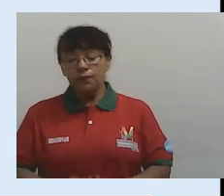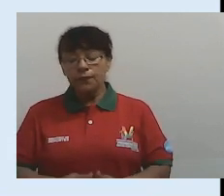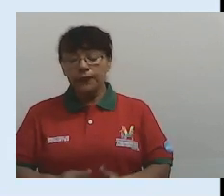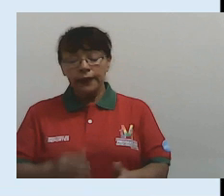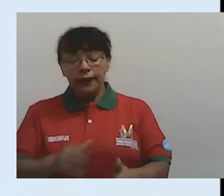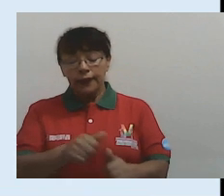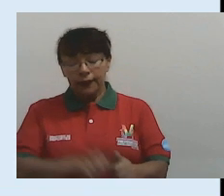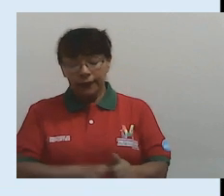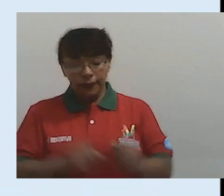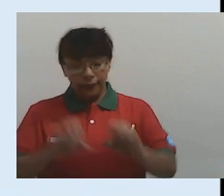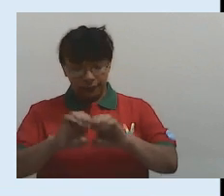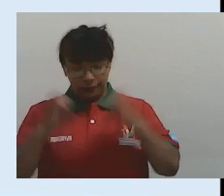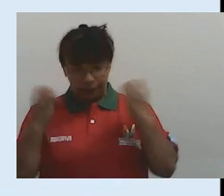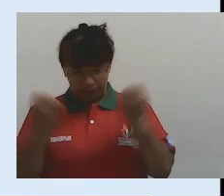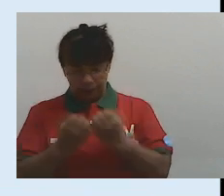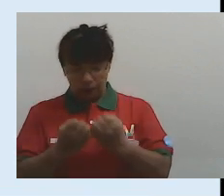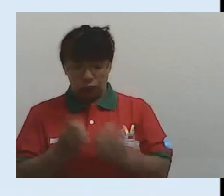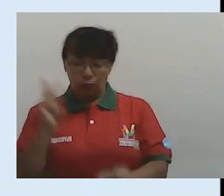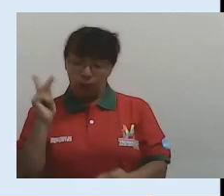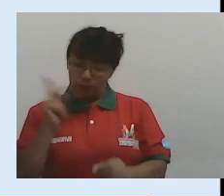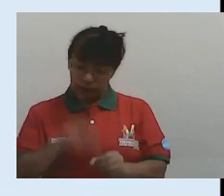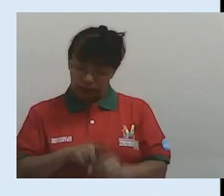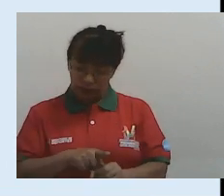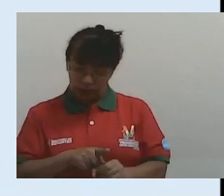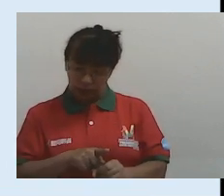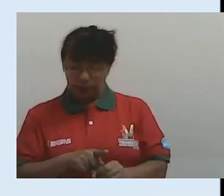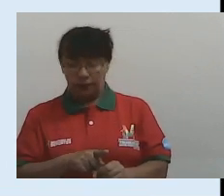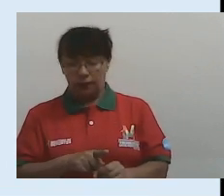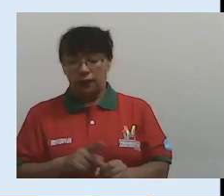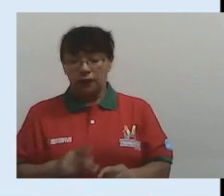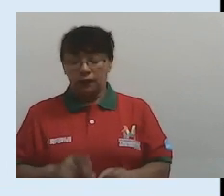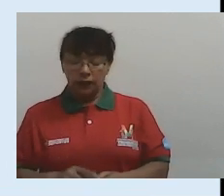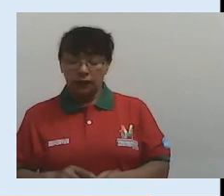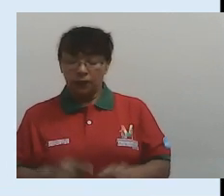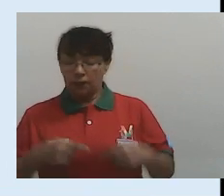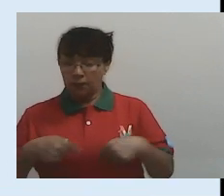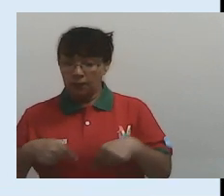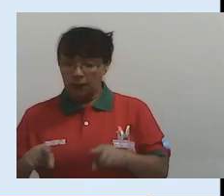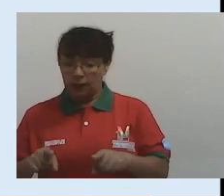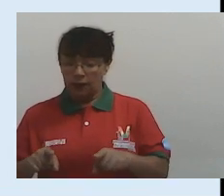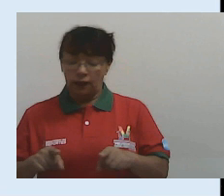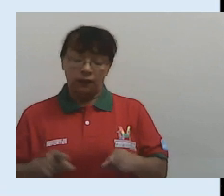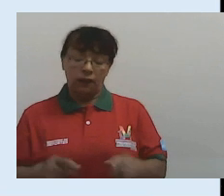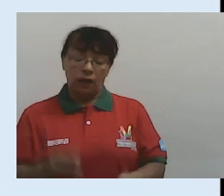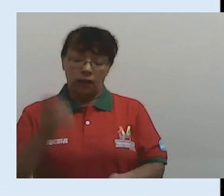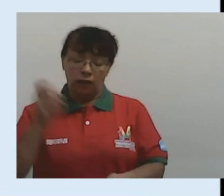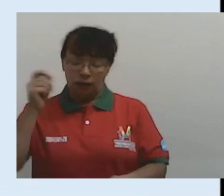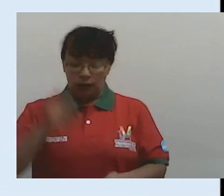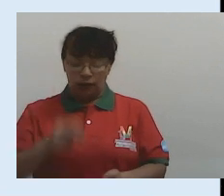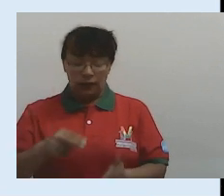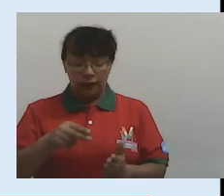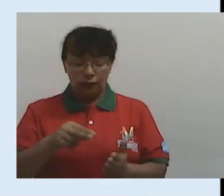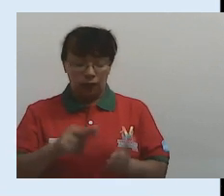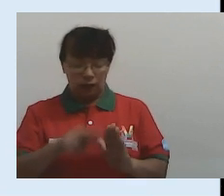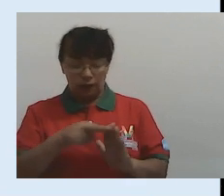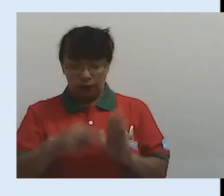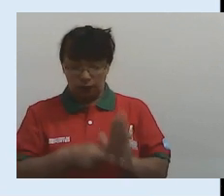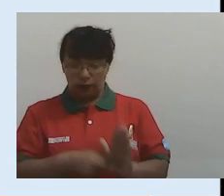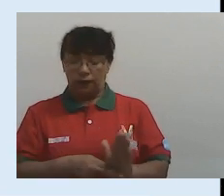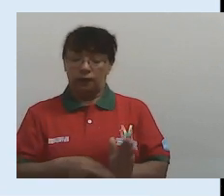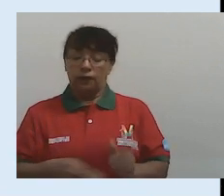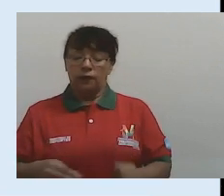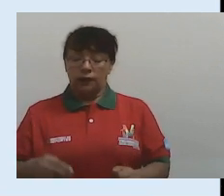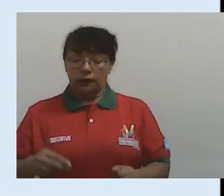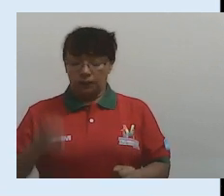el relevo de vallas, va al tablero y anota su marca. Esa marca que puso el juez tiene que ir de inmediato a tablero. ¿Por